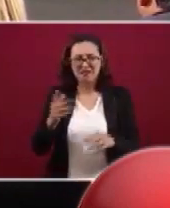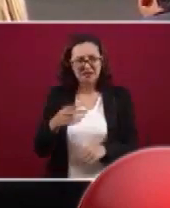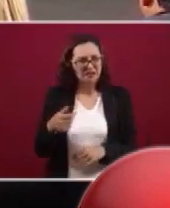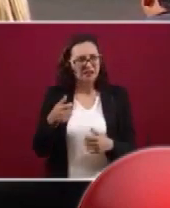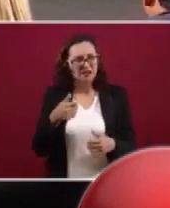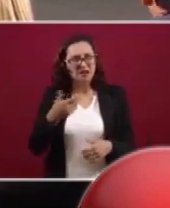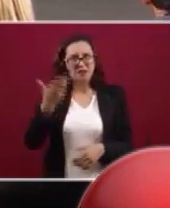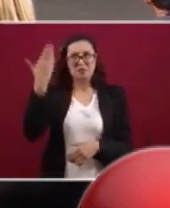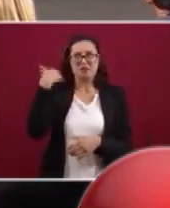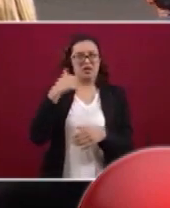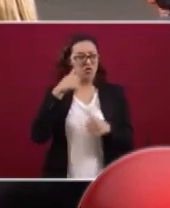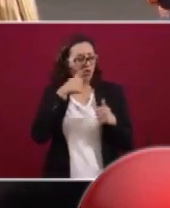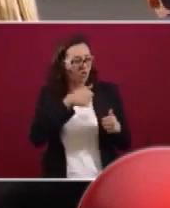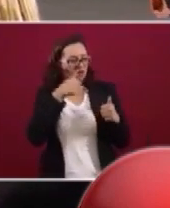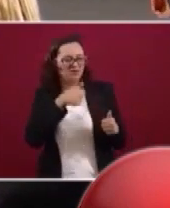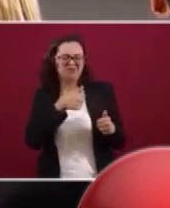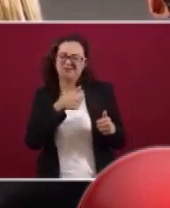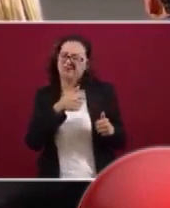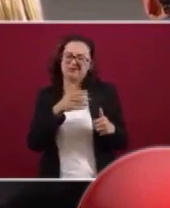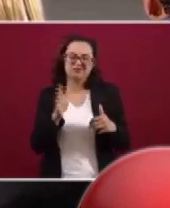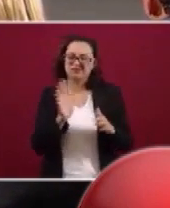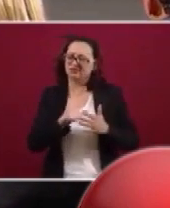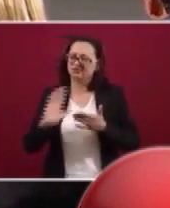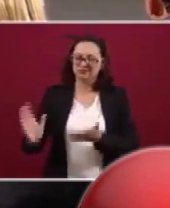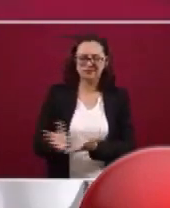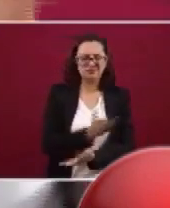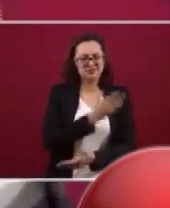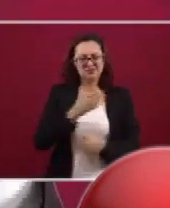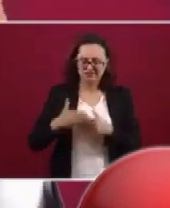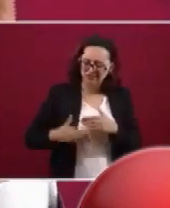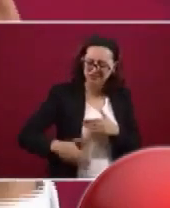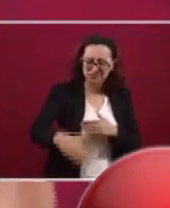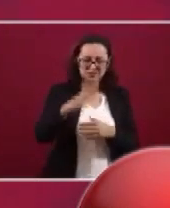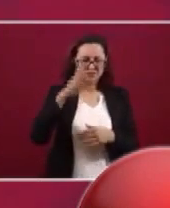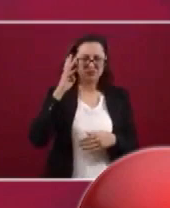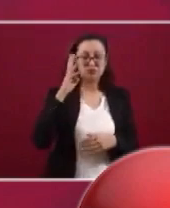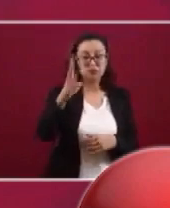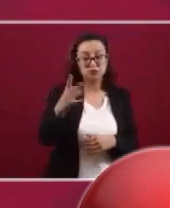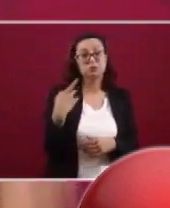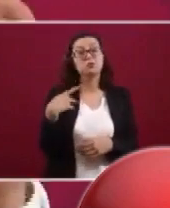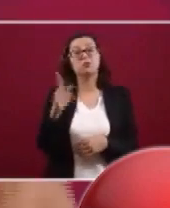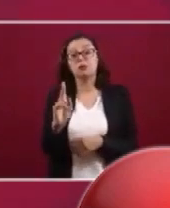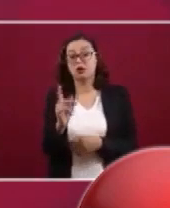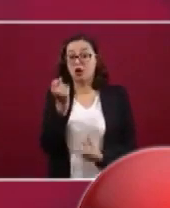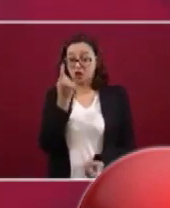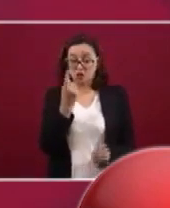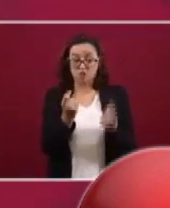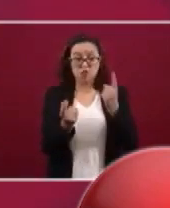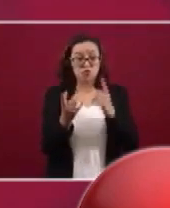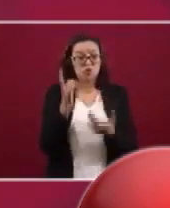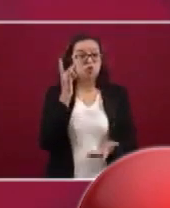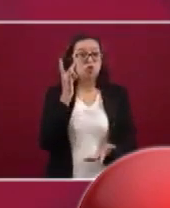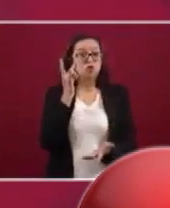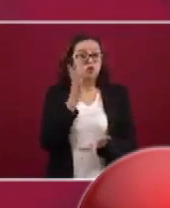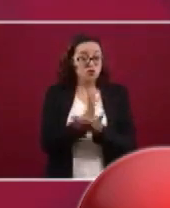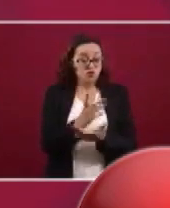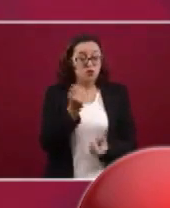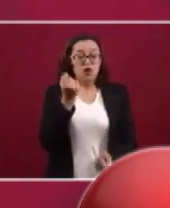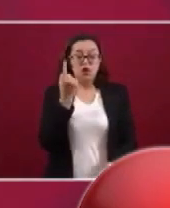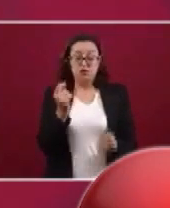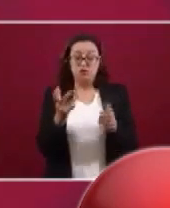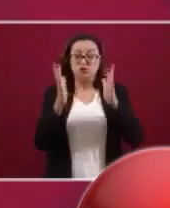adelante y que sólo en los casos en donde hay proceso abierto si